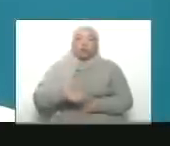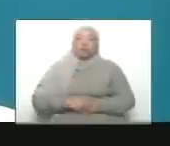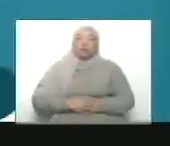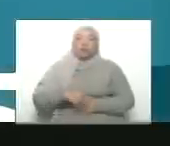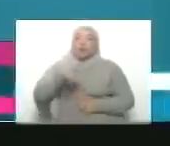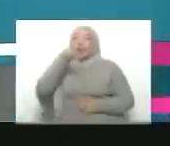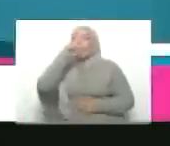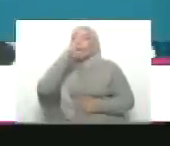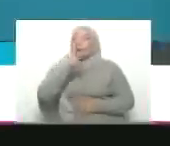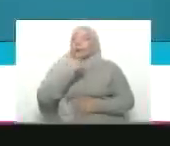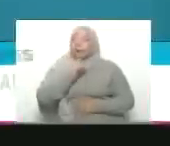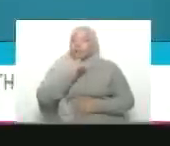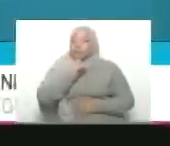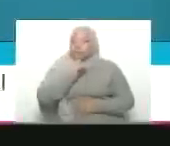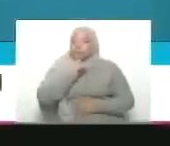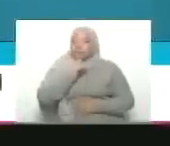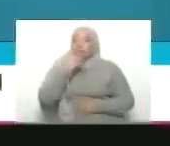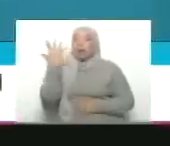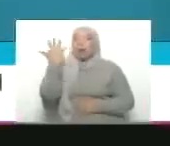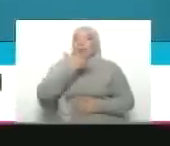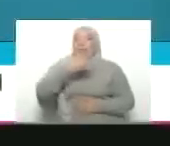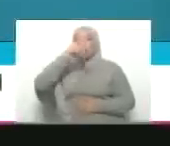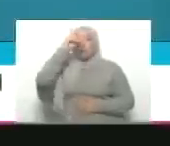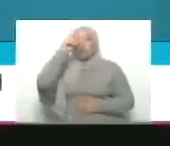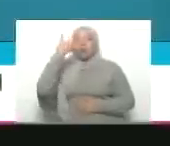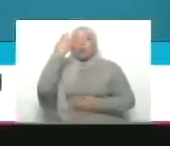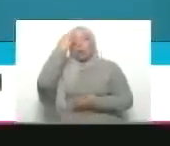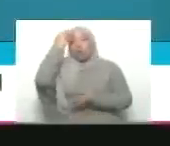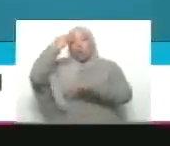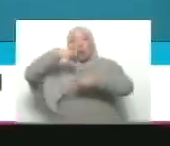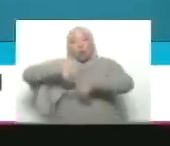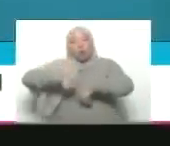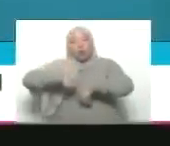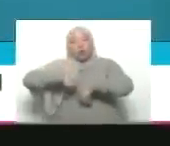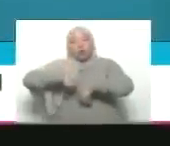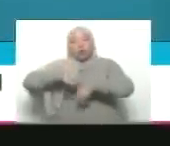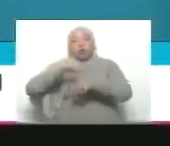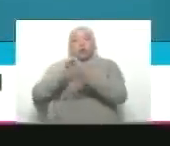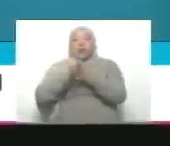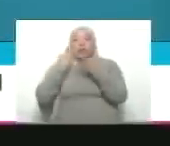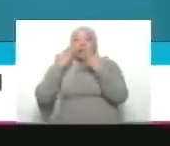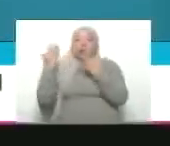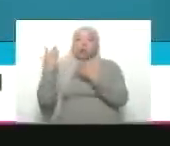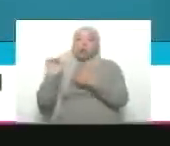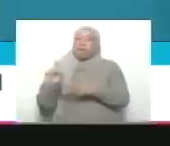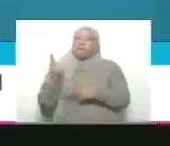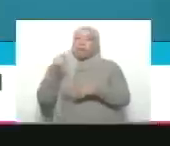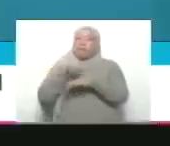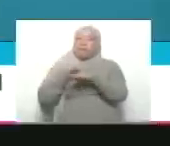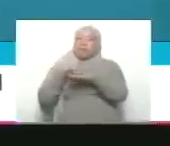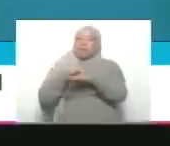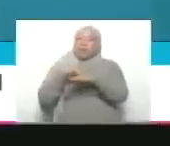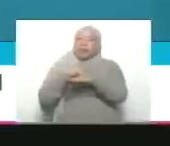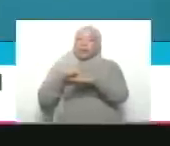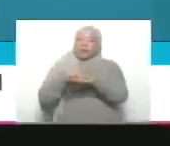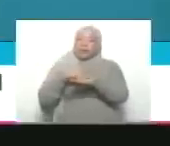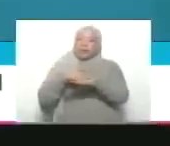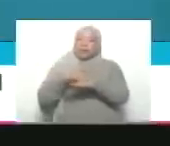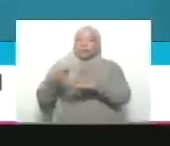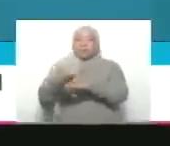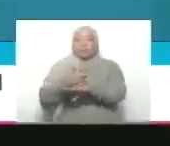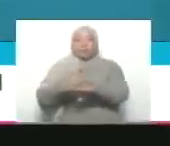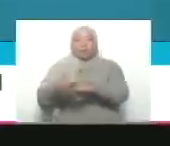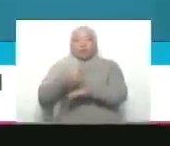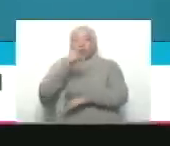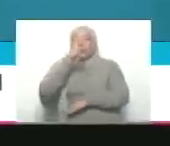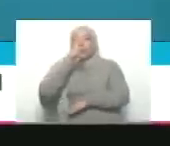por allá afinando los acuerdos con el Emir de Qatar el Primer Ministro con el gobierno